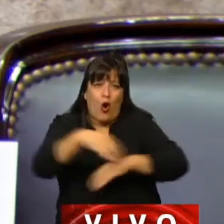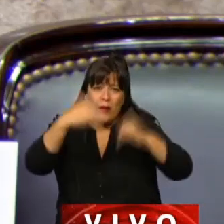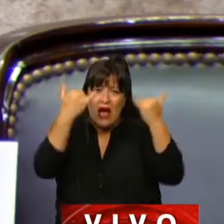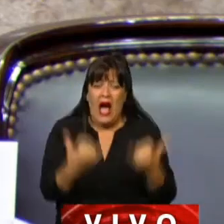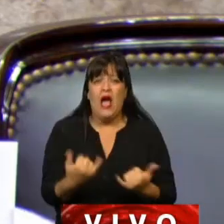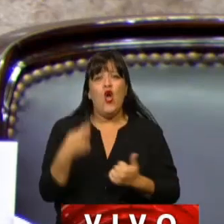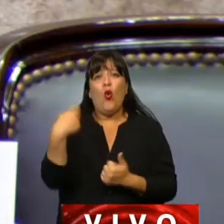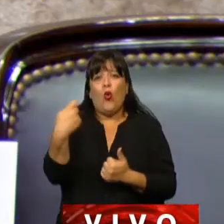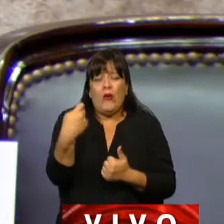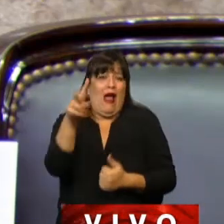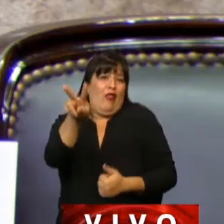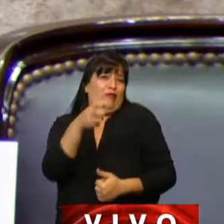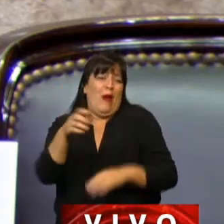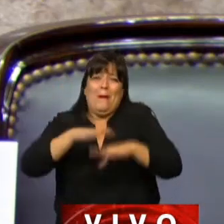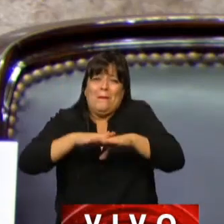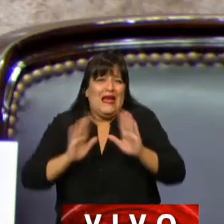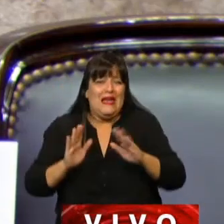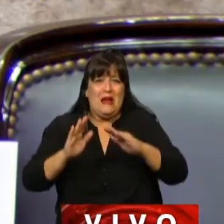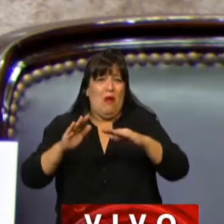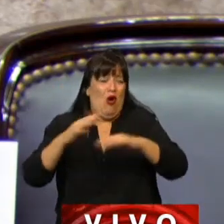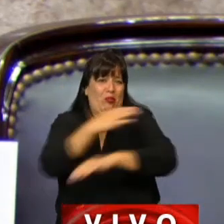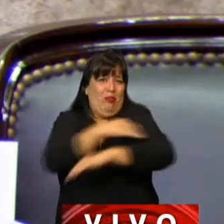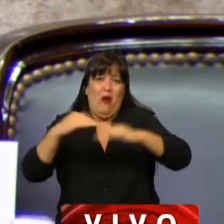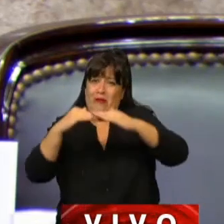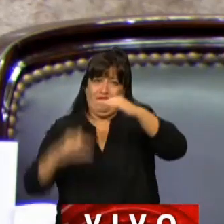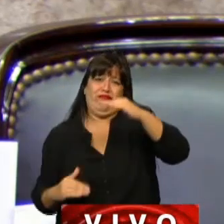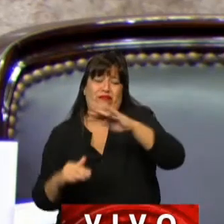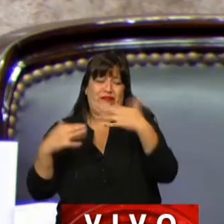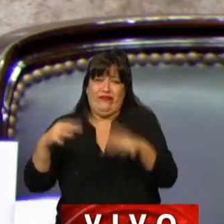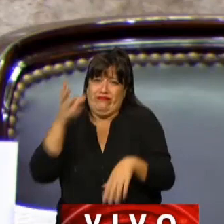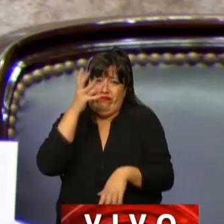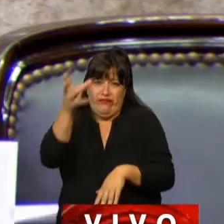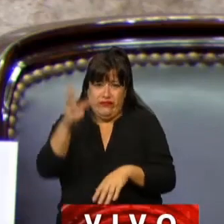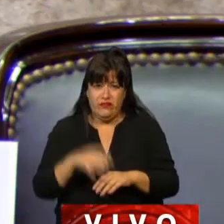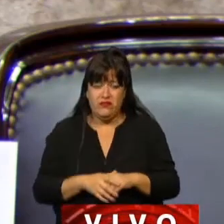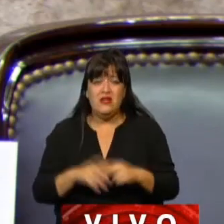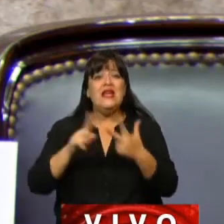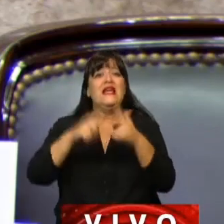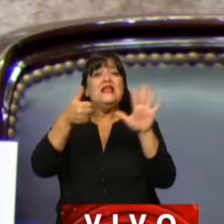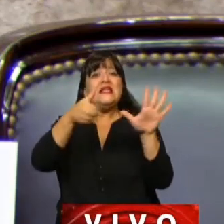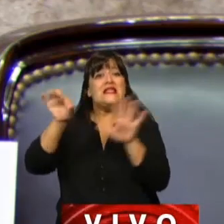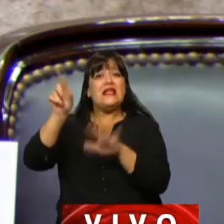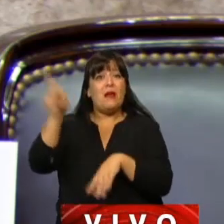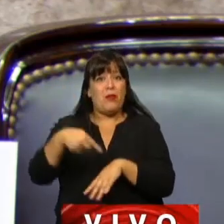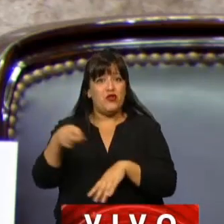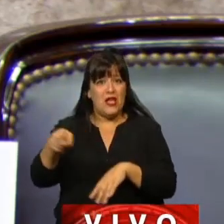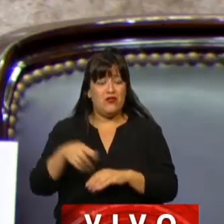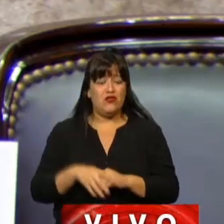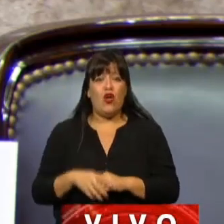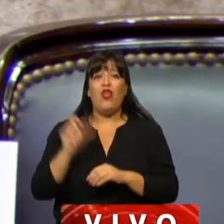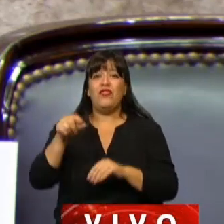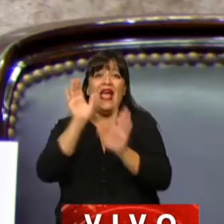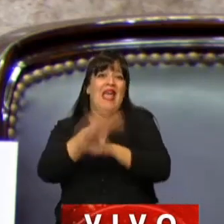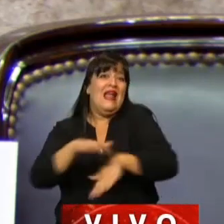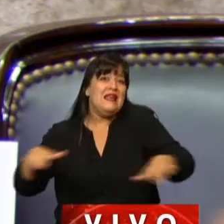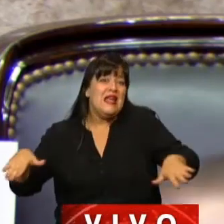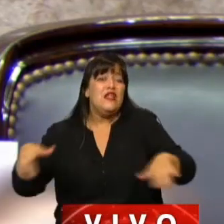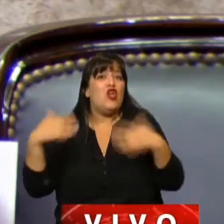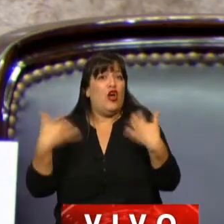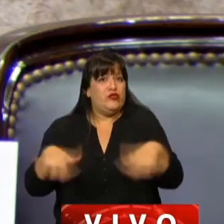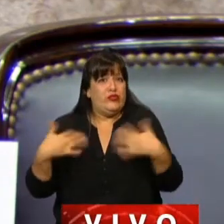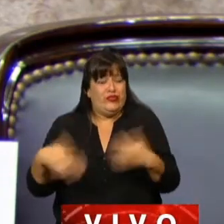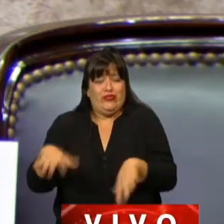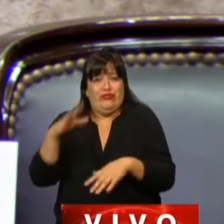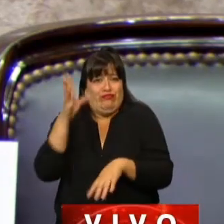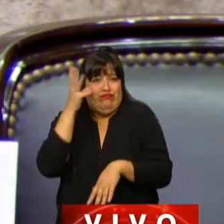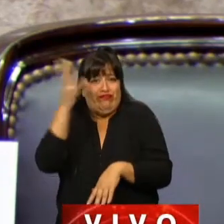jubilados que cobran la mínima bajo la línea de indigencia, un 60% de los niños bajo la línea de